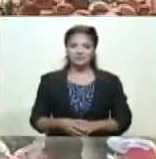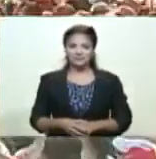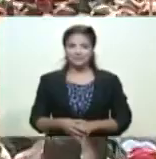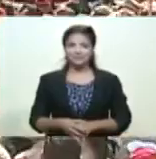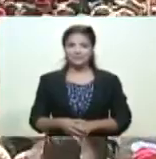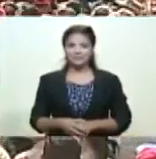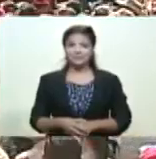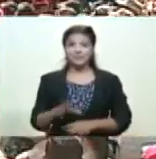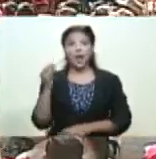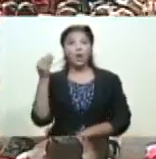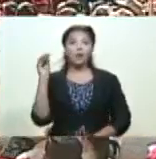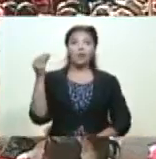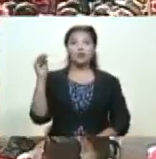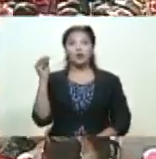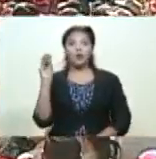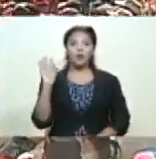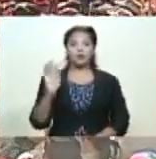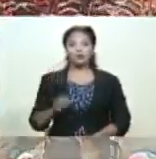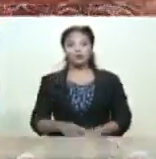El muñecón.